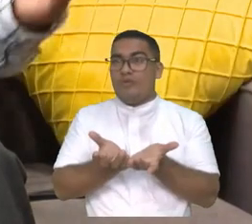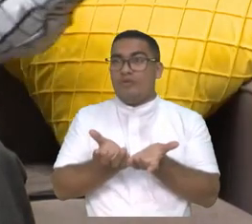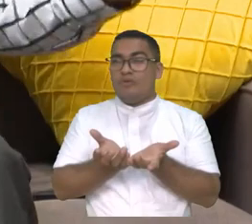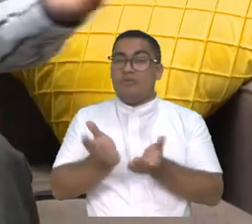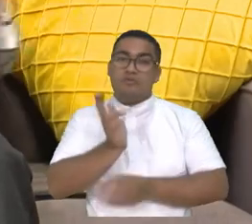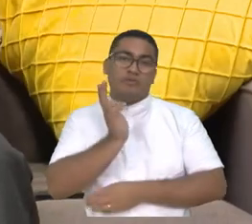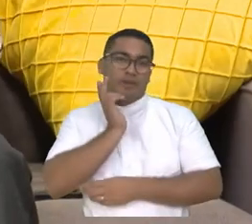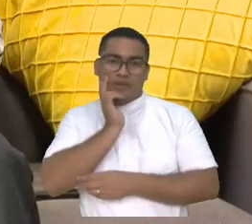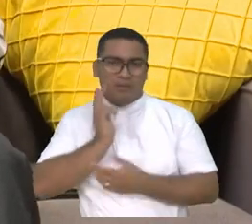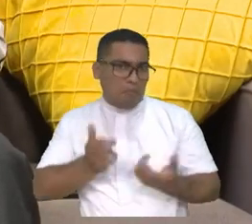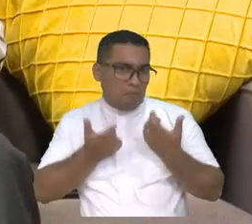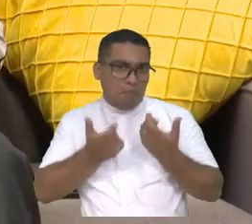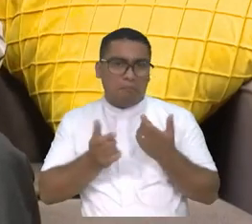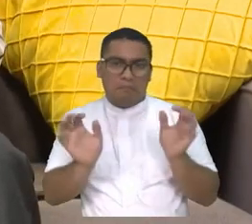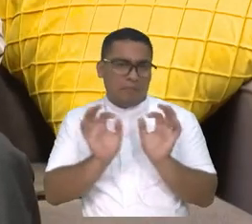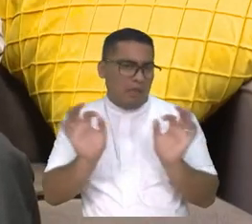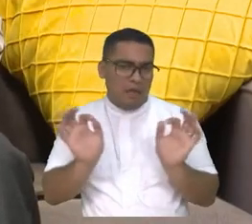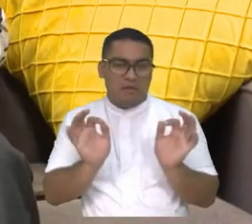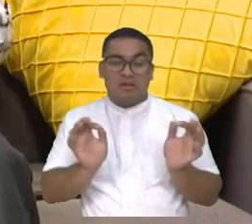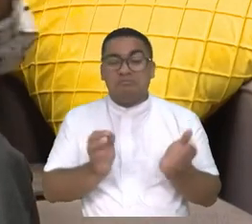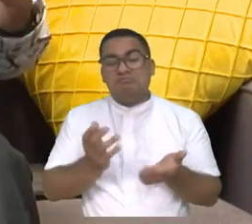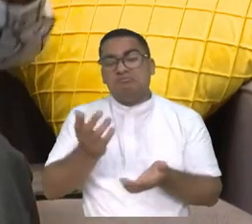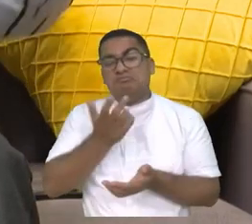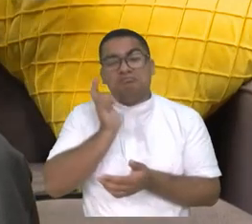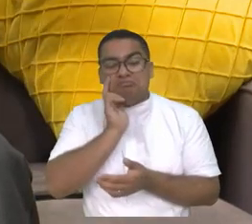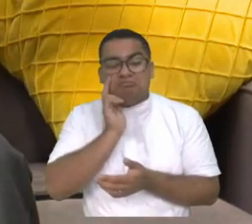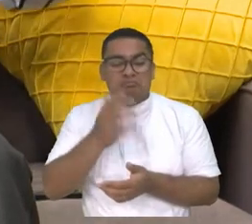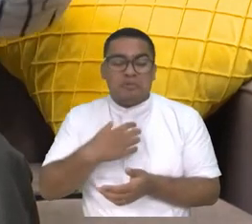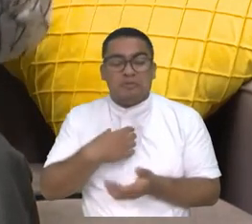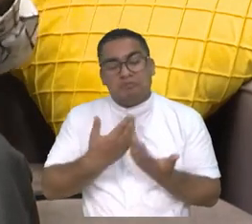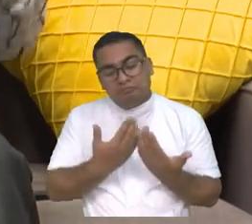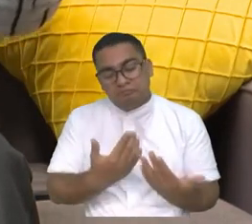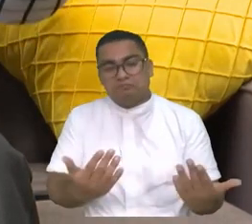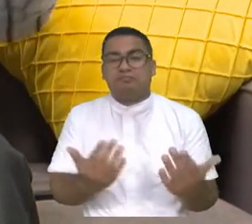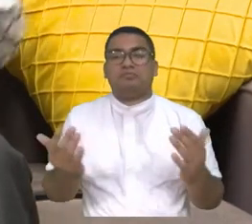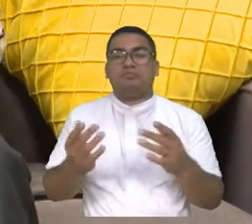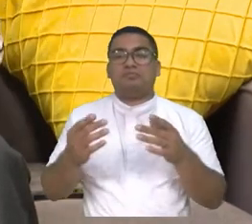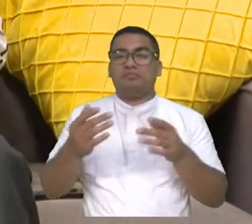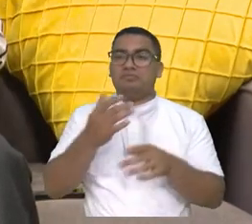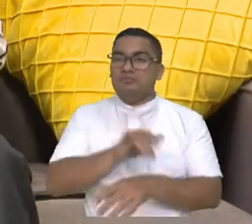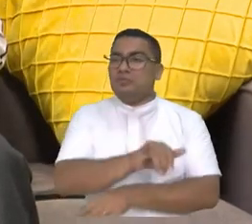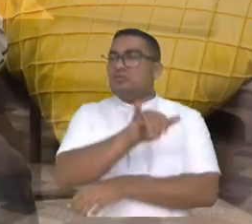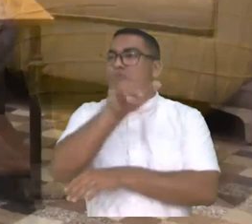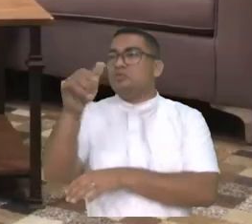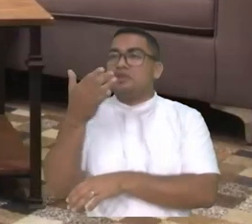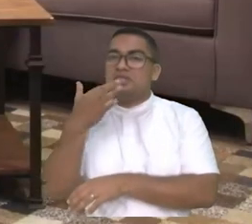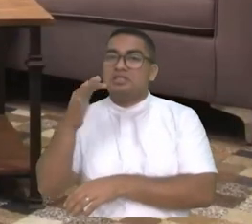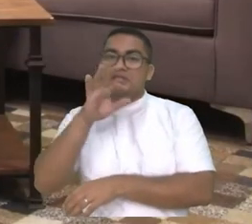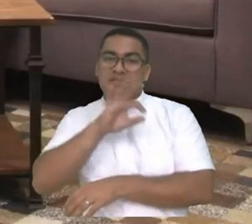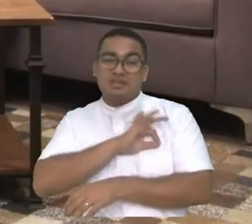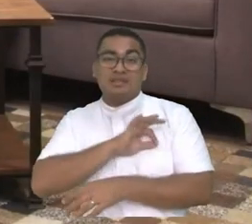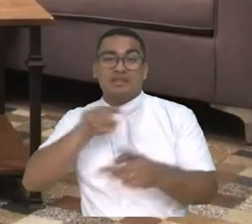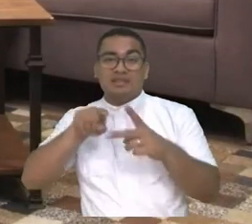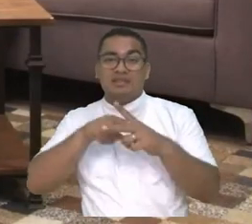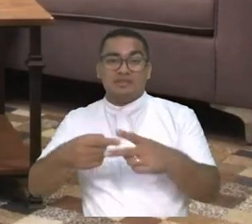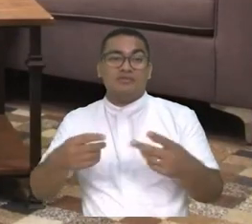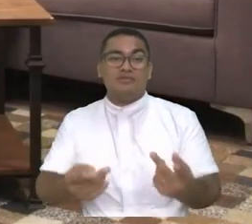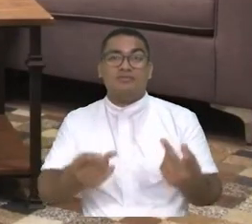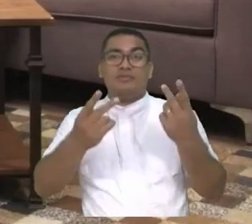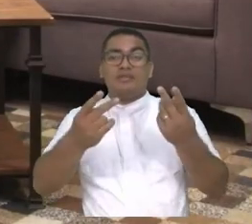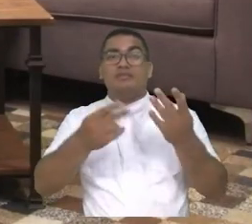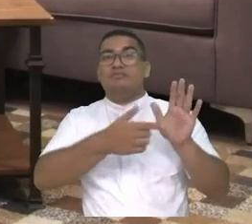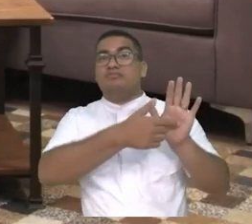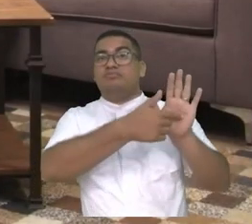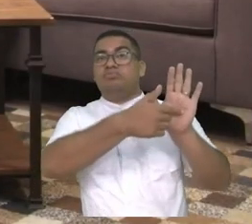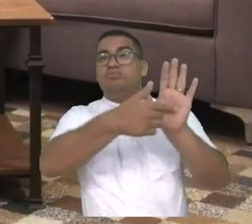Usted mencionaba su arribo a Chile y de allí inicia un momento en el que empieza a escalar su vida y a proyectarse Rubén Darío como el